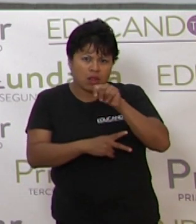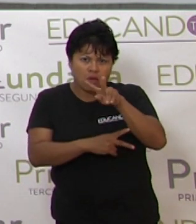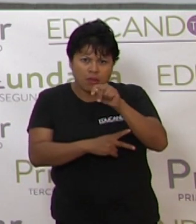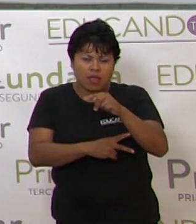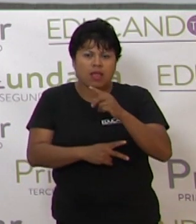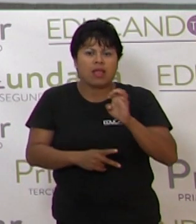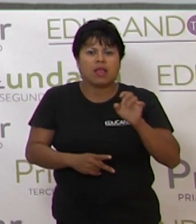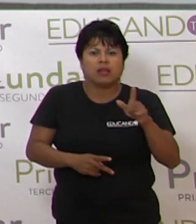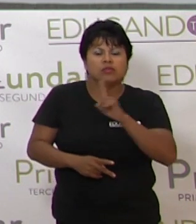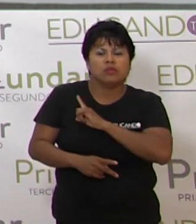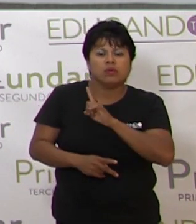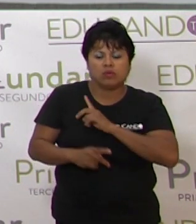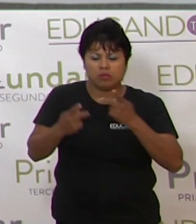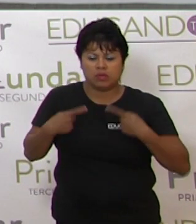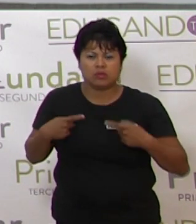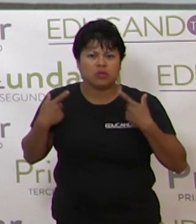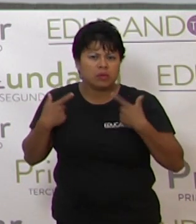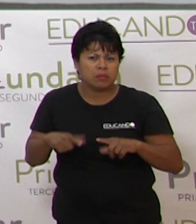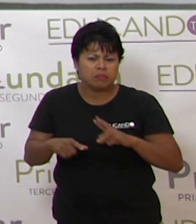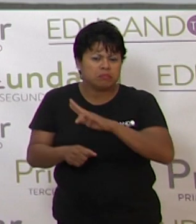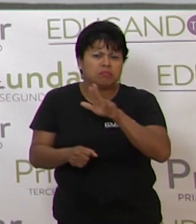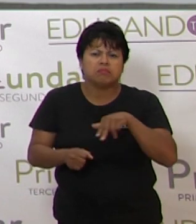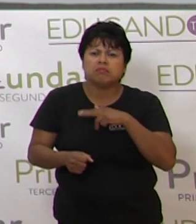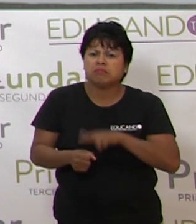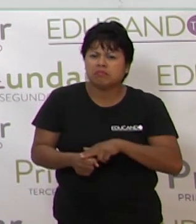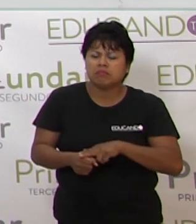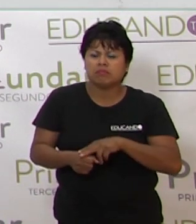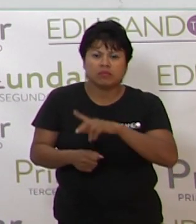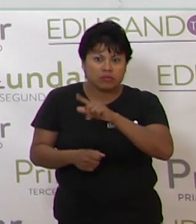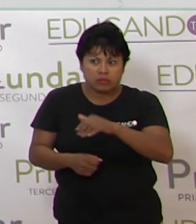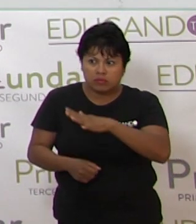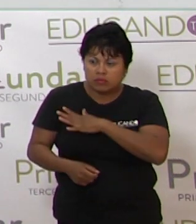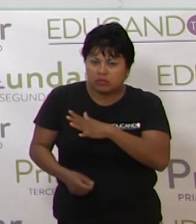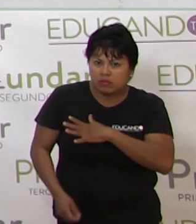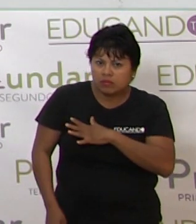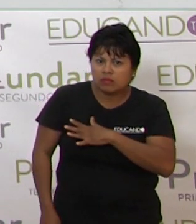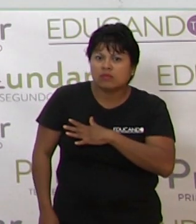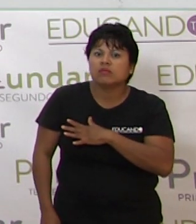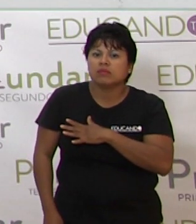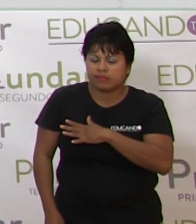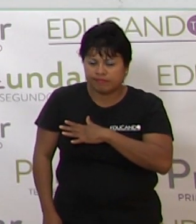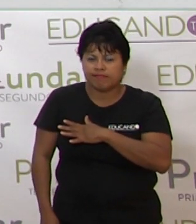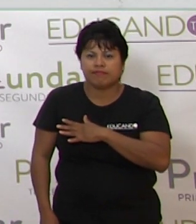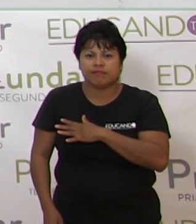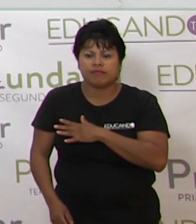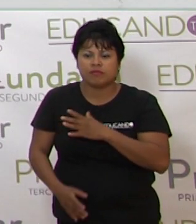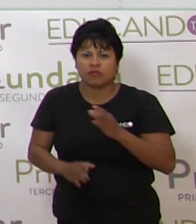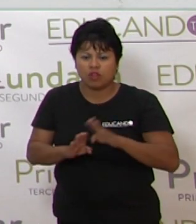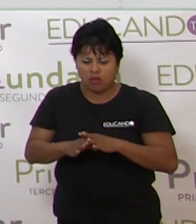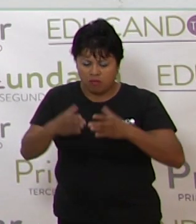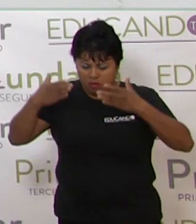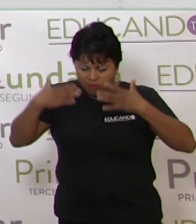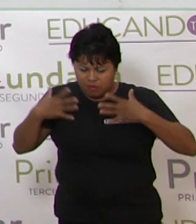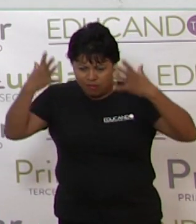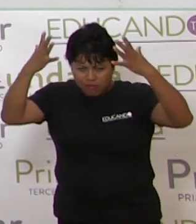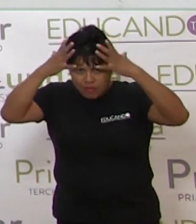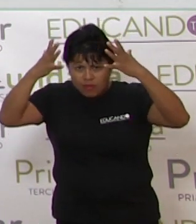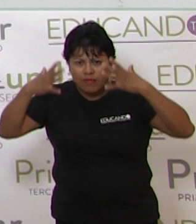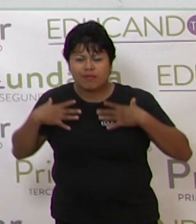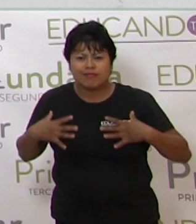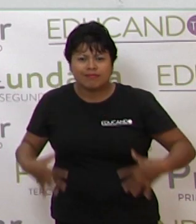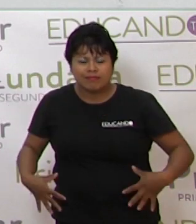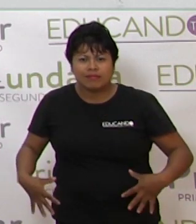novela, él es solo un personaje común y corriente, después encuentra una armadura